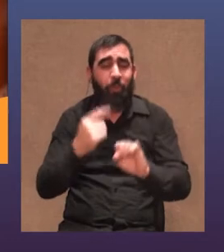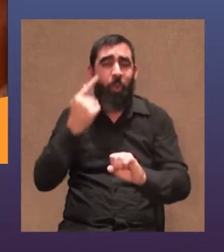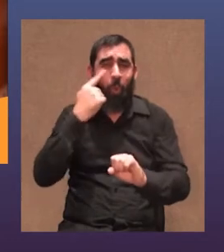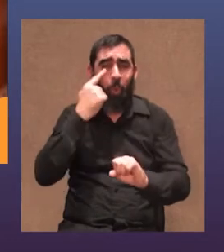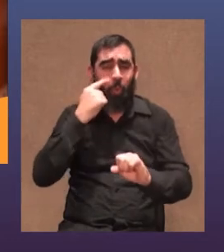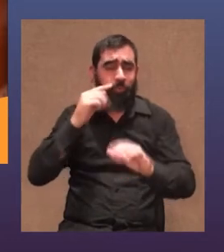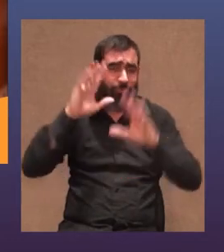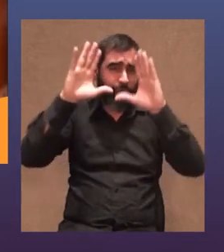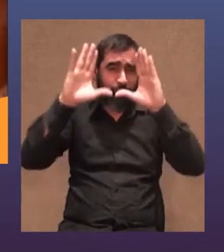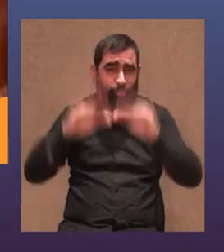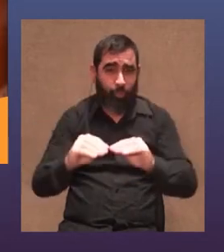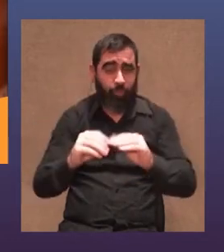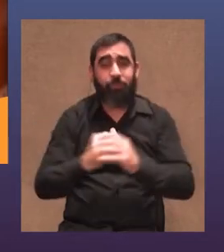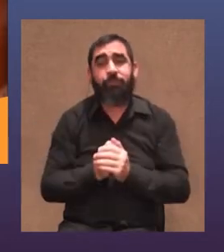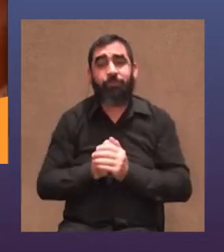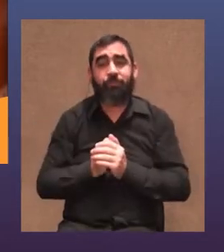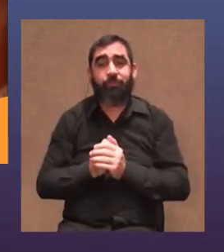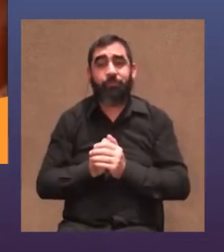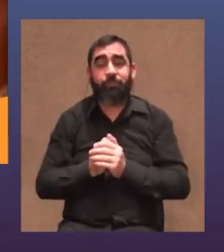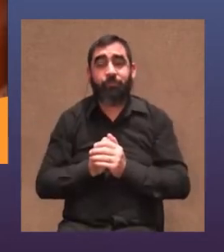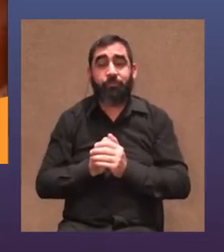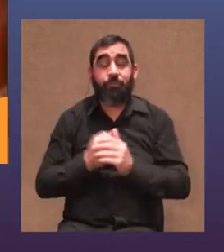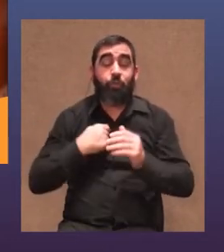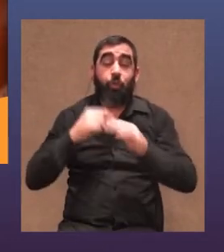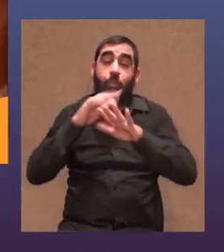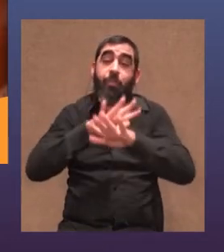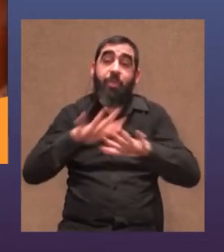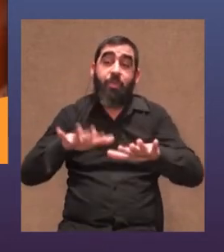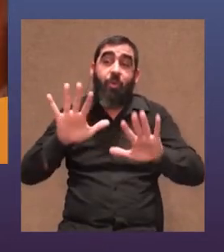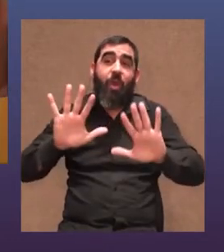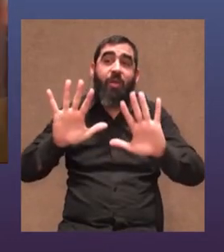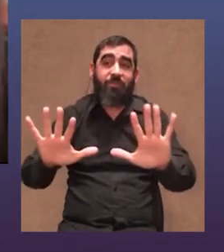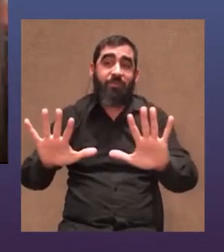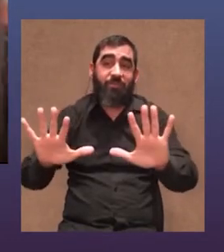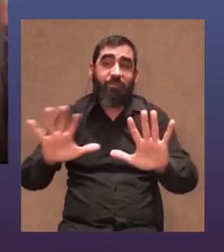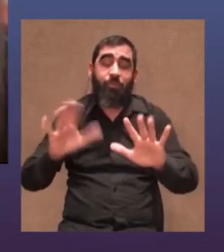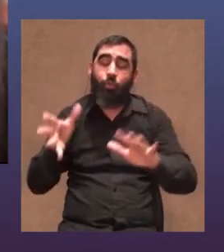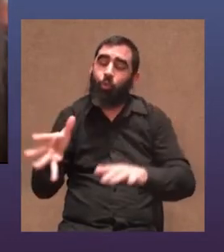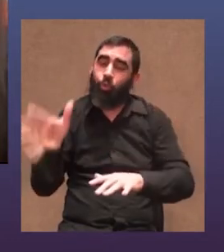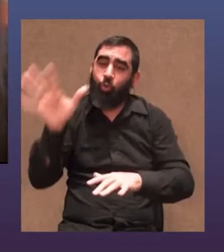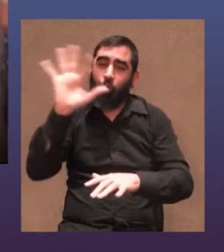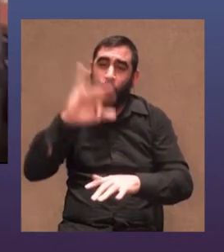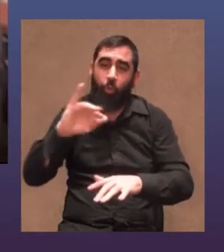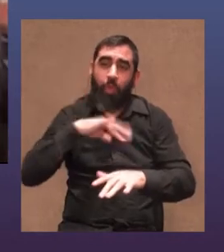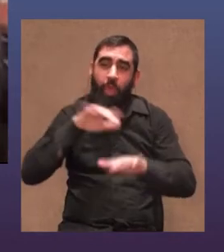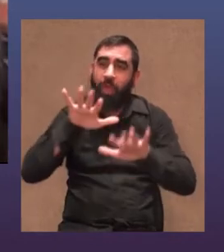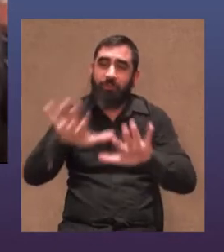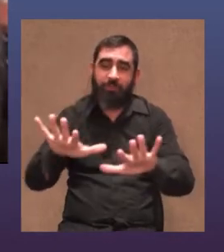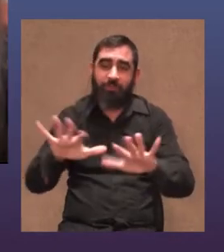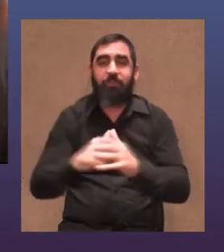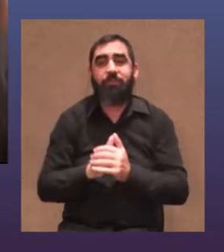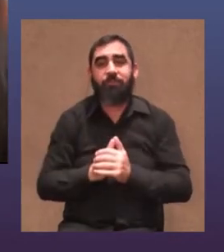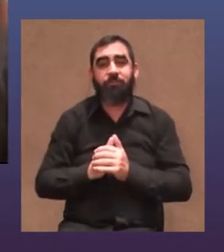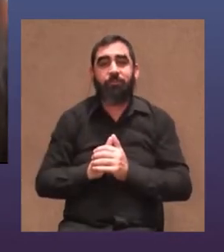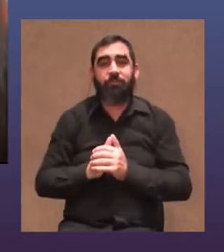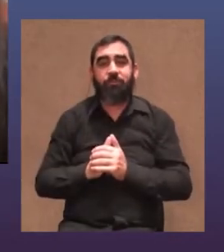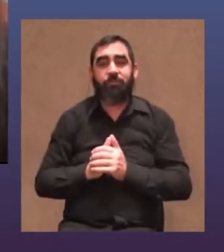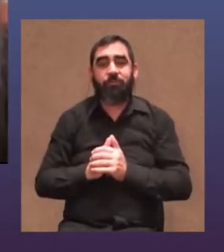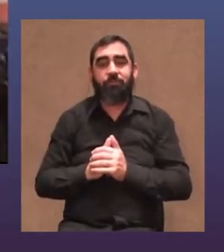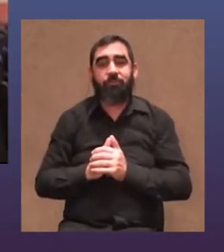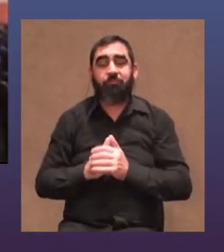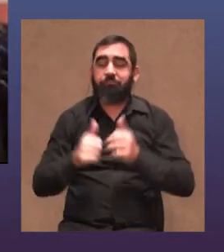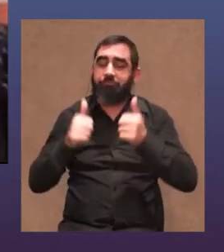fue, mi infancia sonora estaba diariamente embebida así de música.